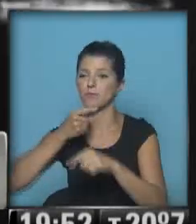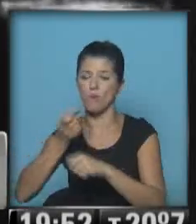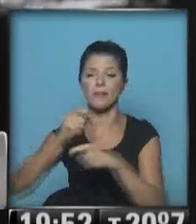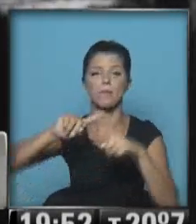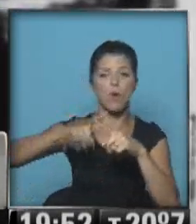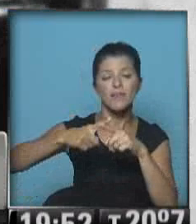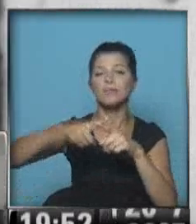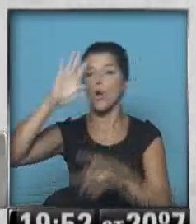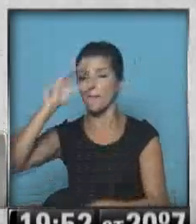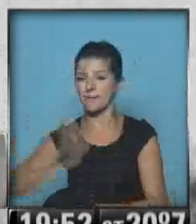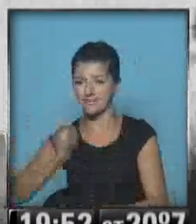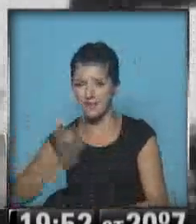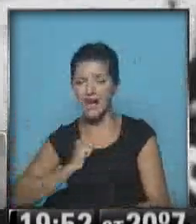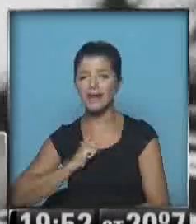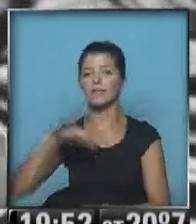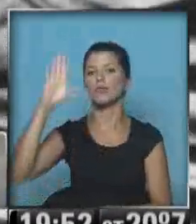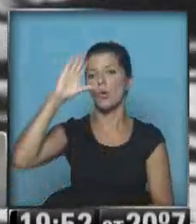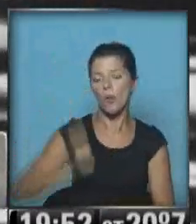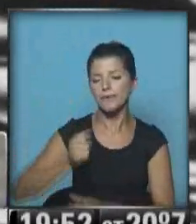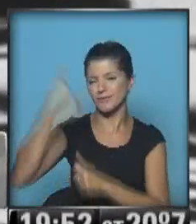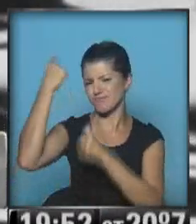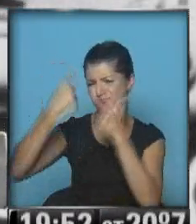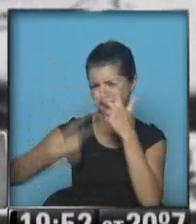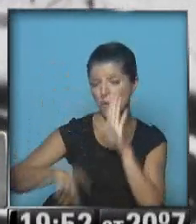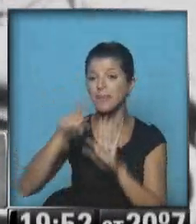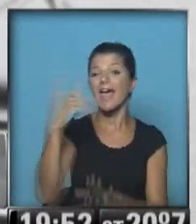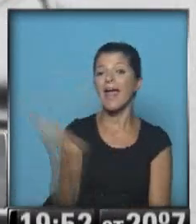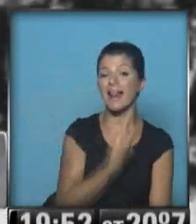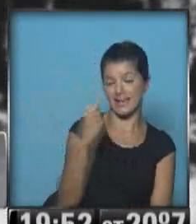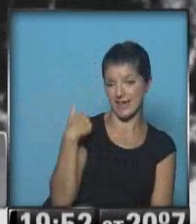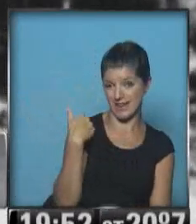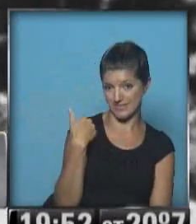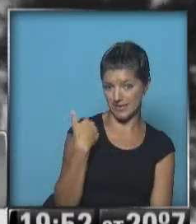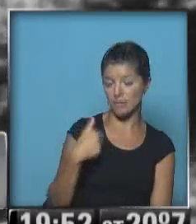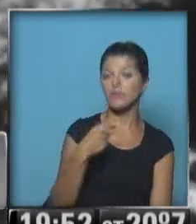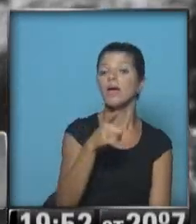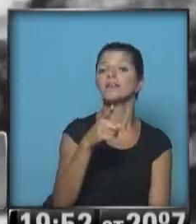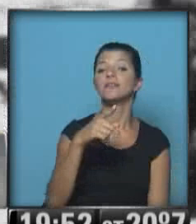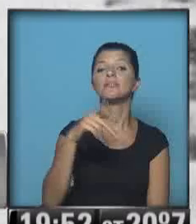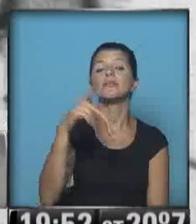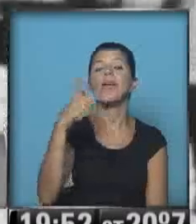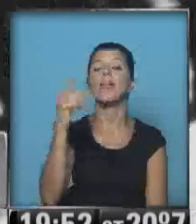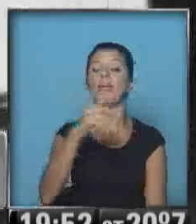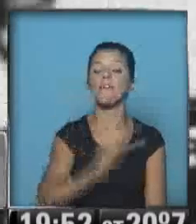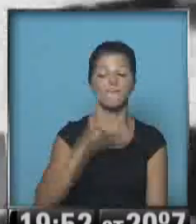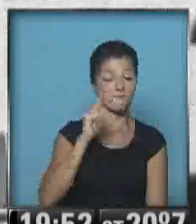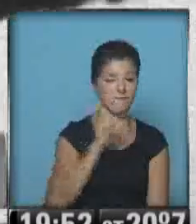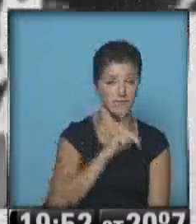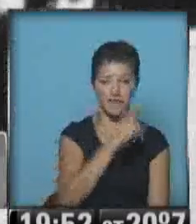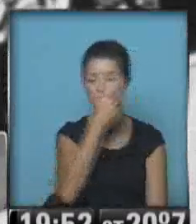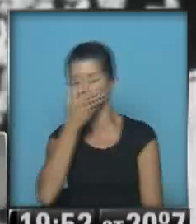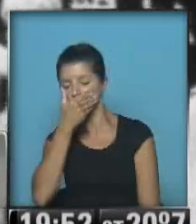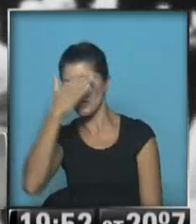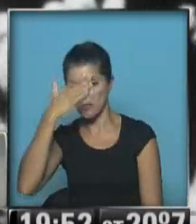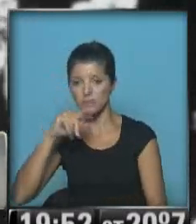militares magistrados el gerente general de Fiat verdan salustro secuestrado fue asesinado mientras la